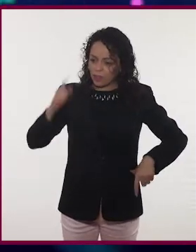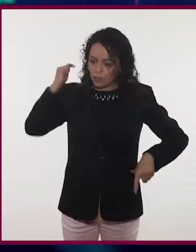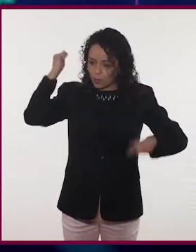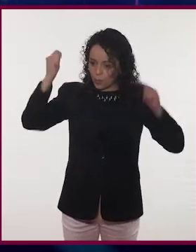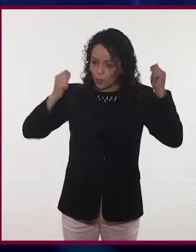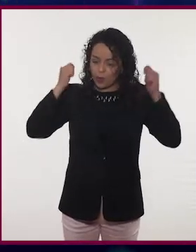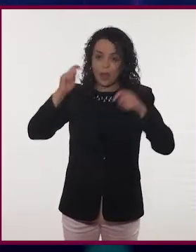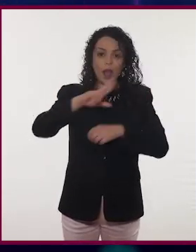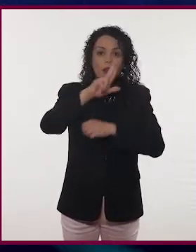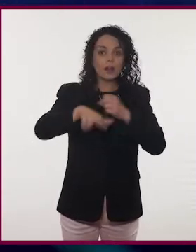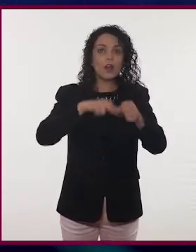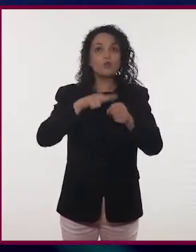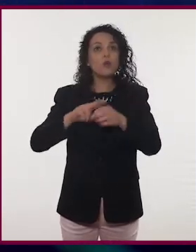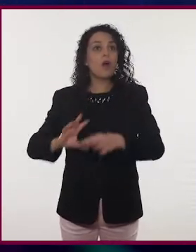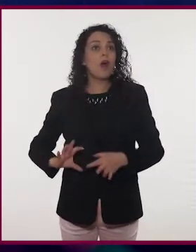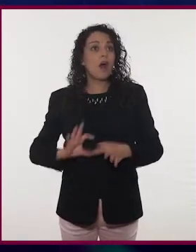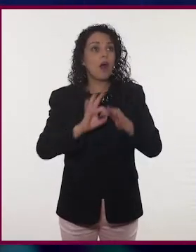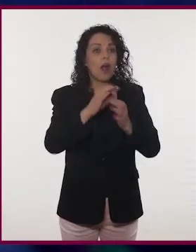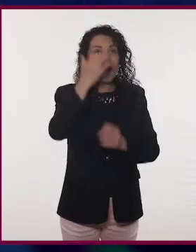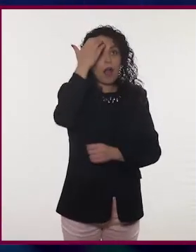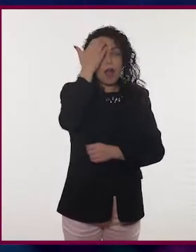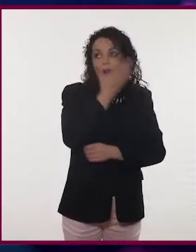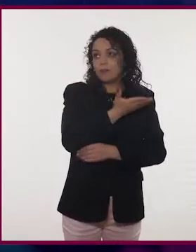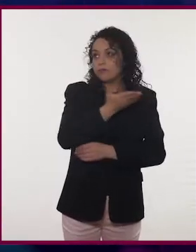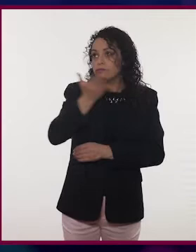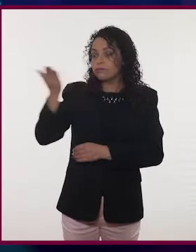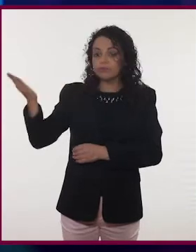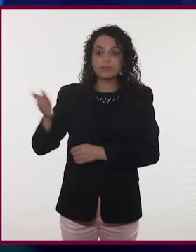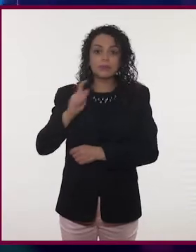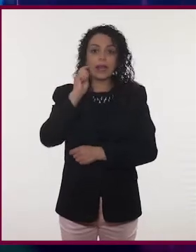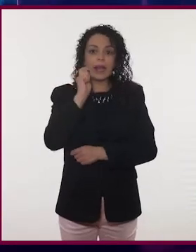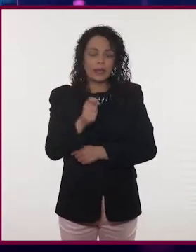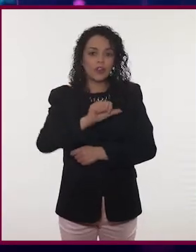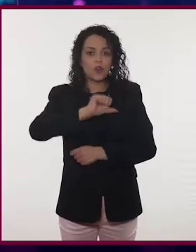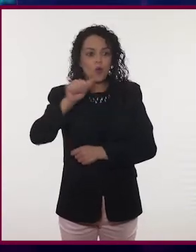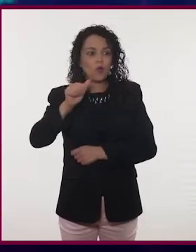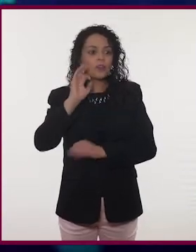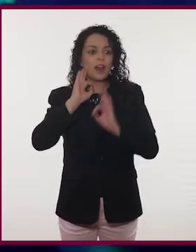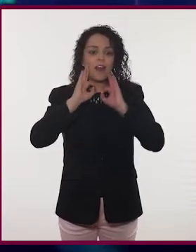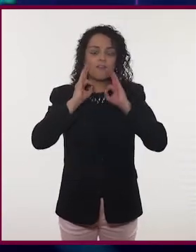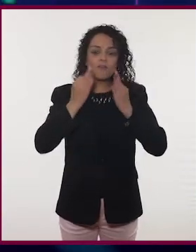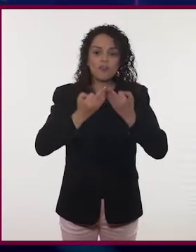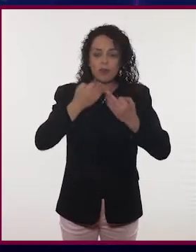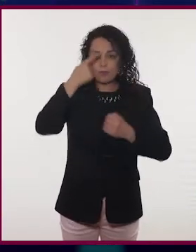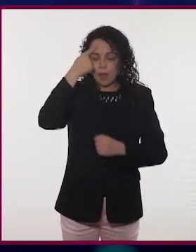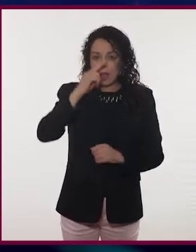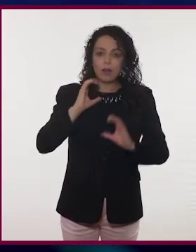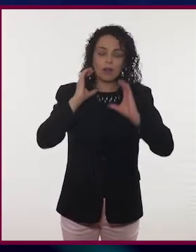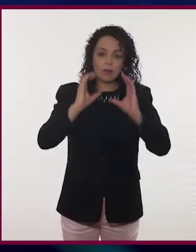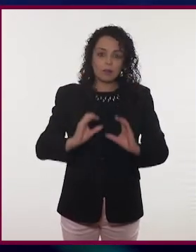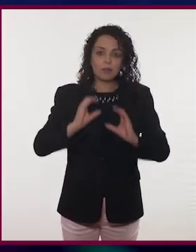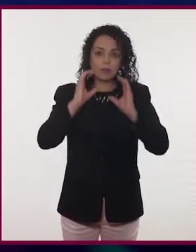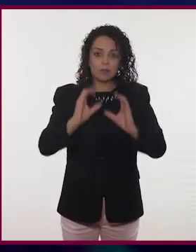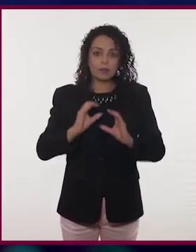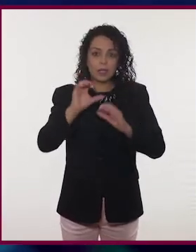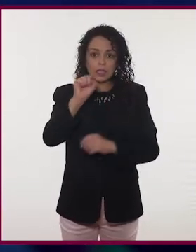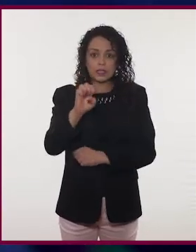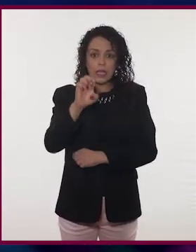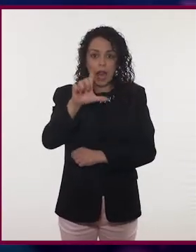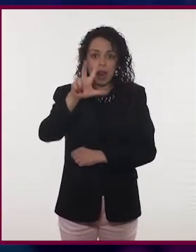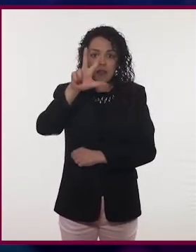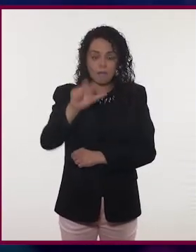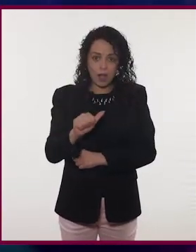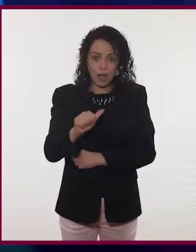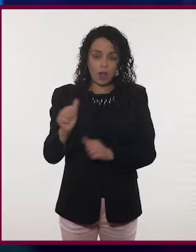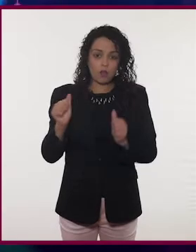de turismo de naturaleza, y surge como una alternativa para la conservación de las selvas a través